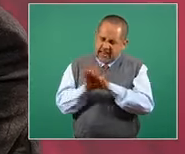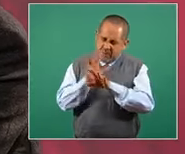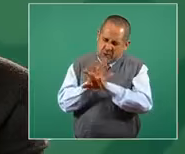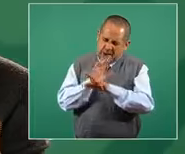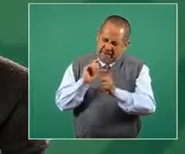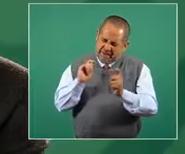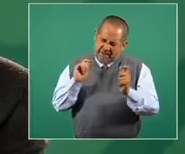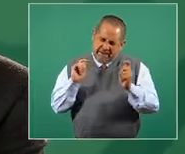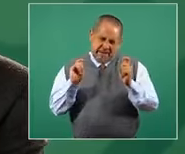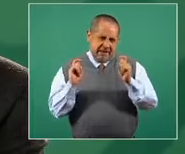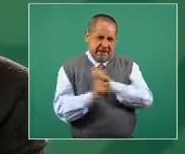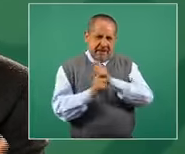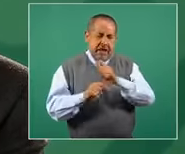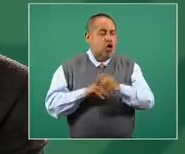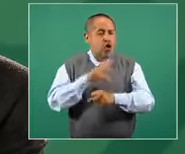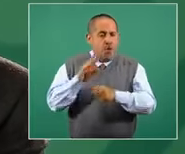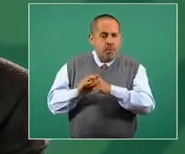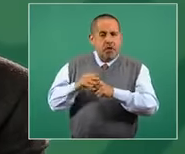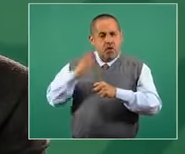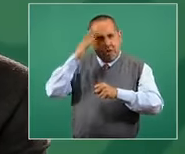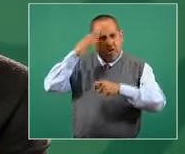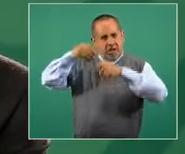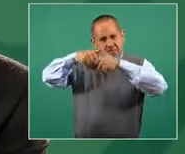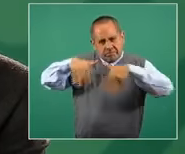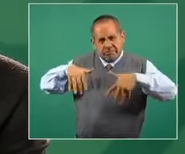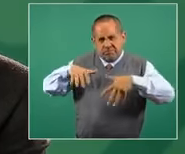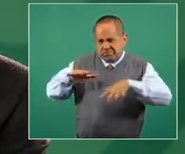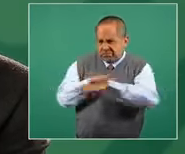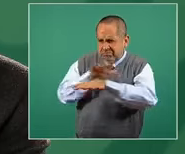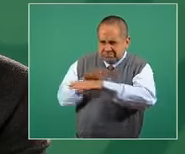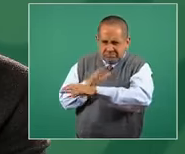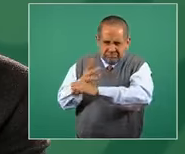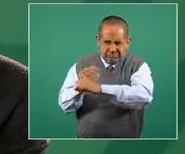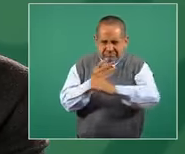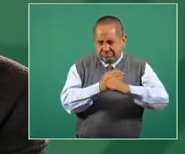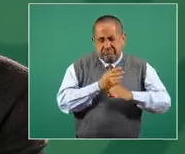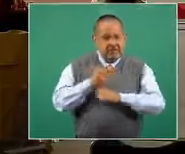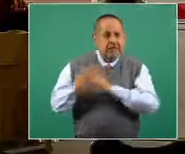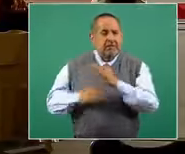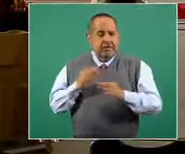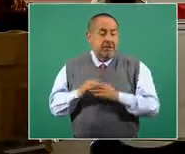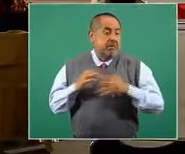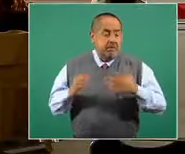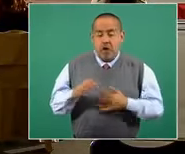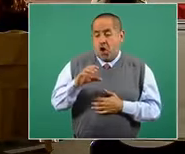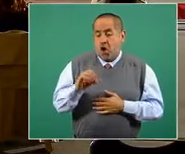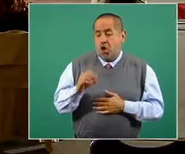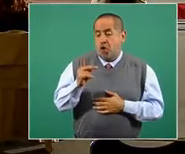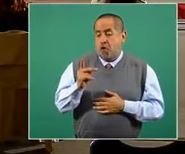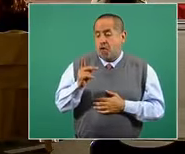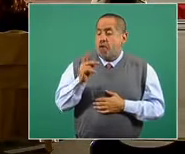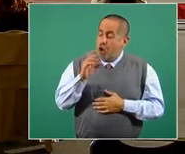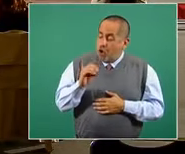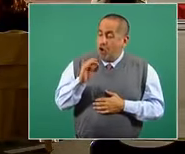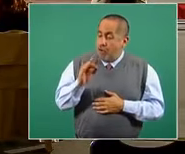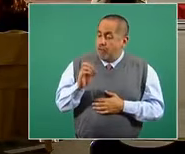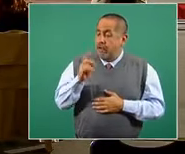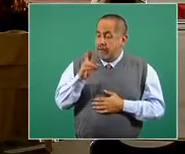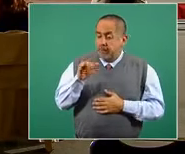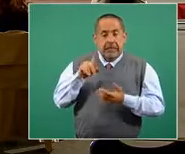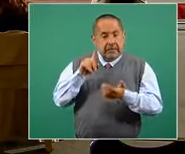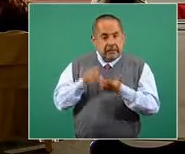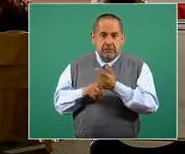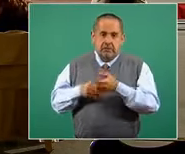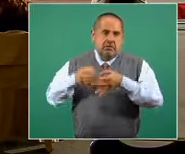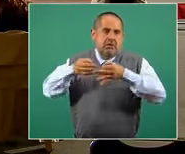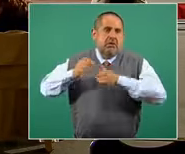transformación estructural, funcional, orgánica, porque la COFEPRIS es una agencia de regulación sanitaria, la